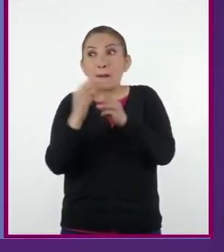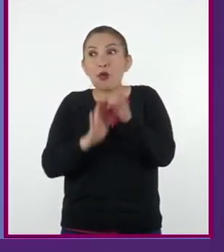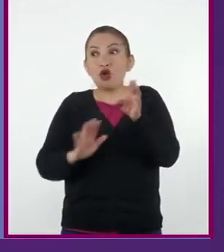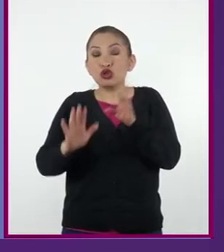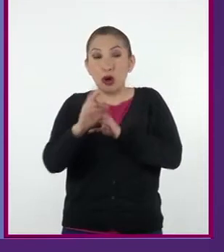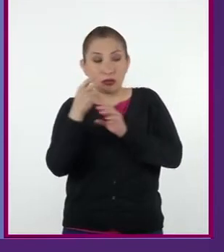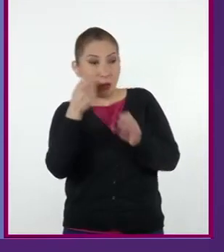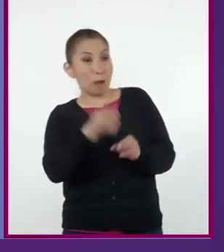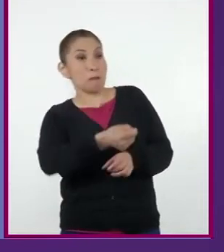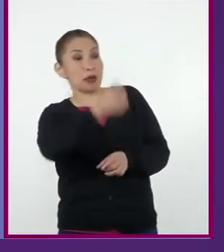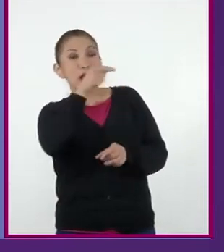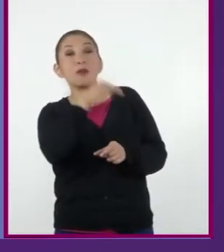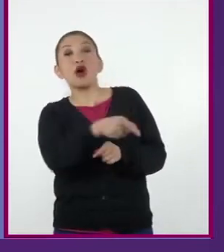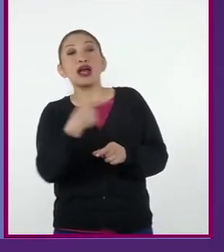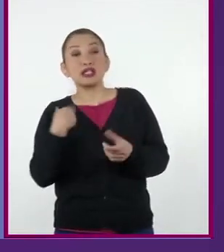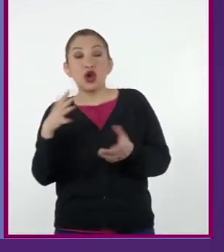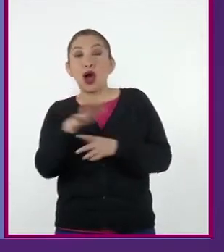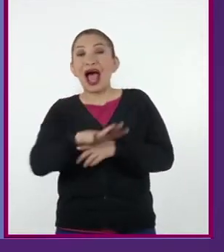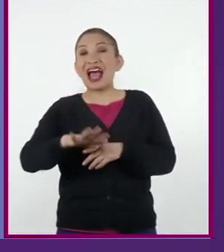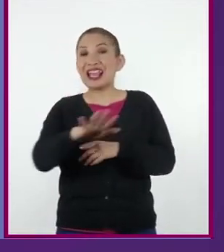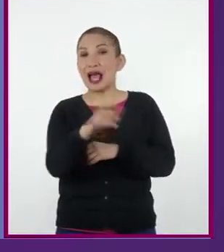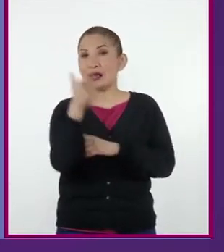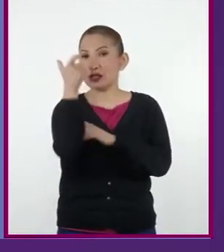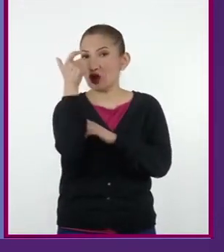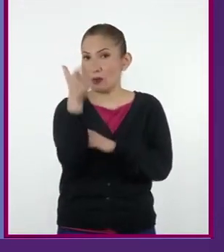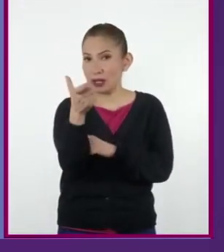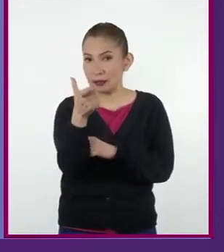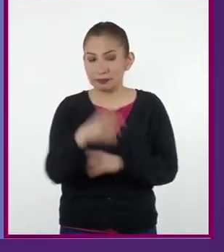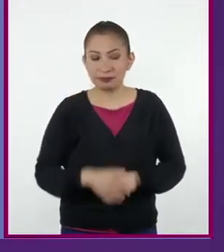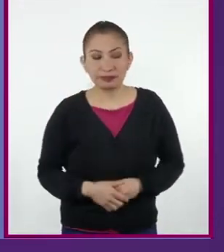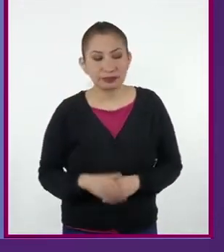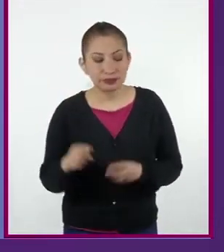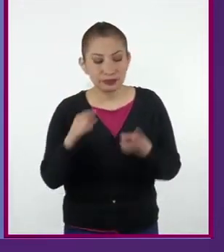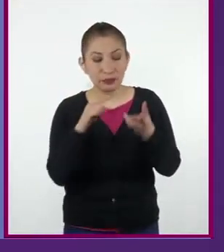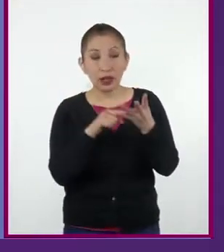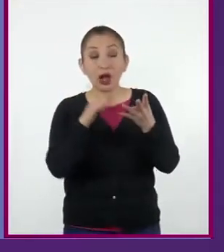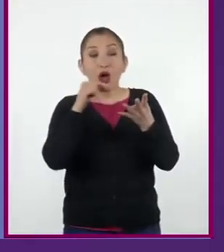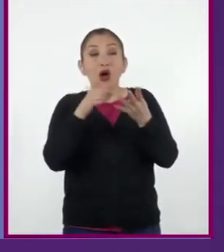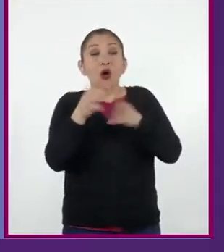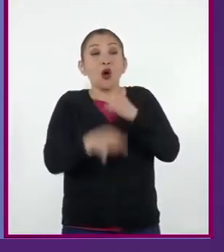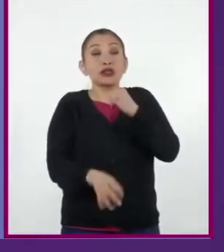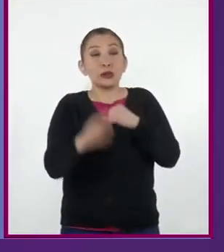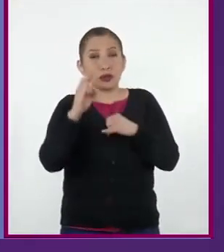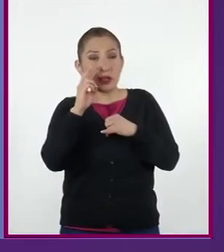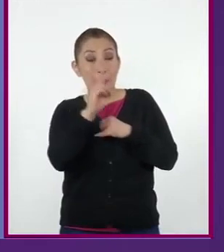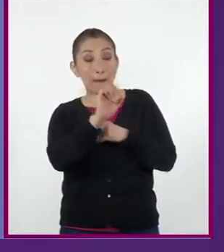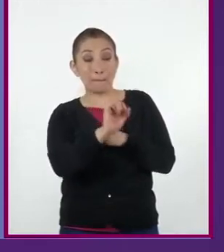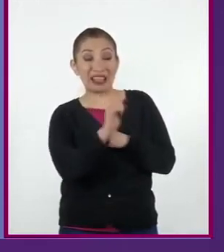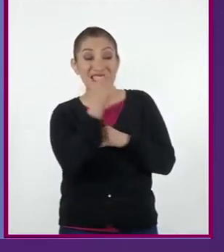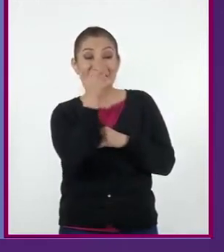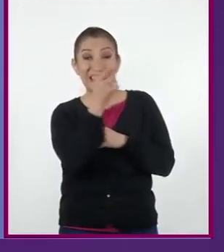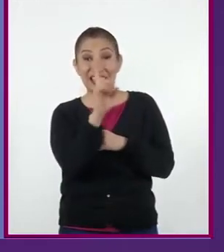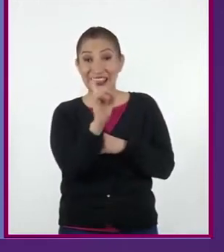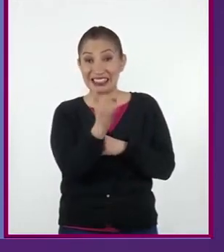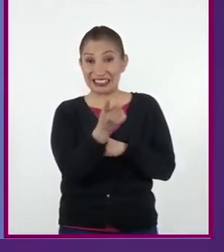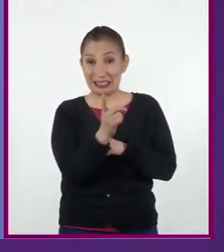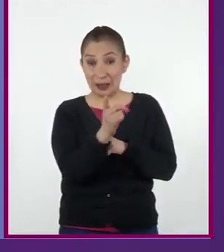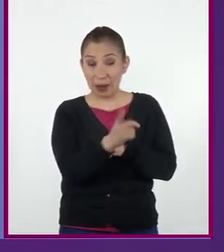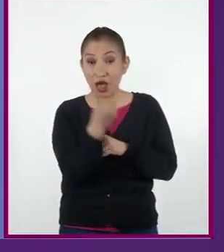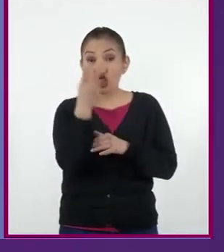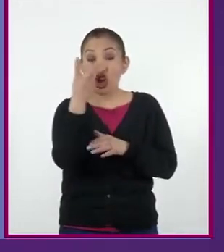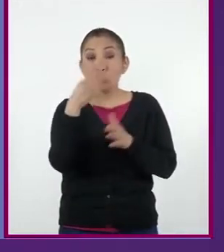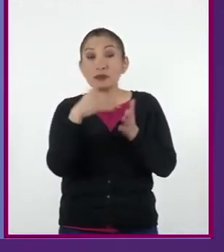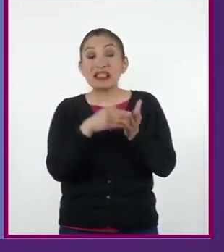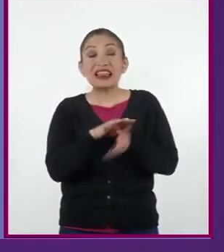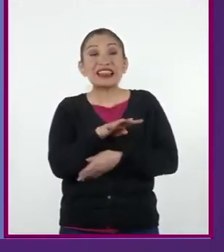Por consiguiente, pertenece al ámbito económico. Por último, se considera que el 27 de